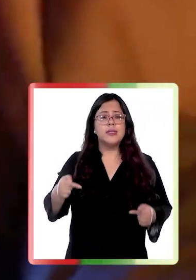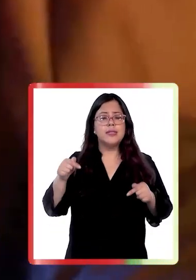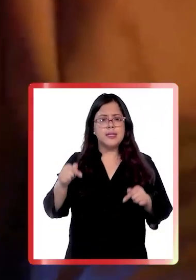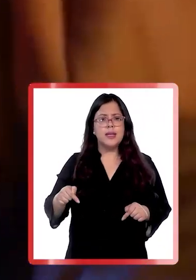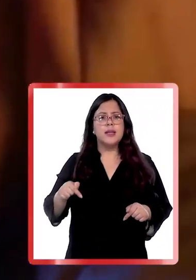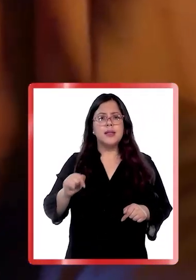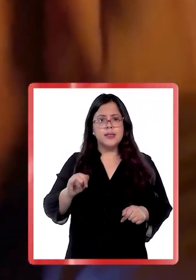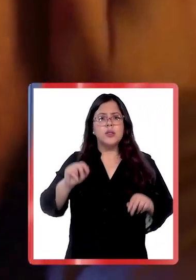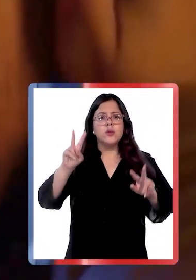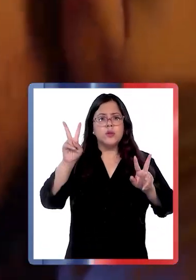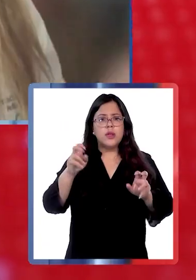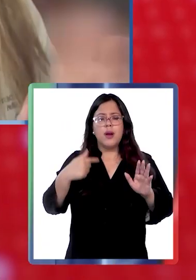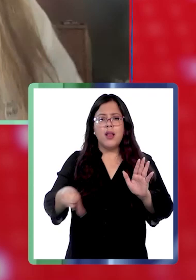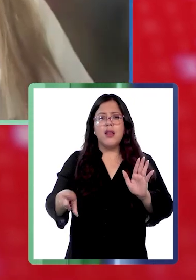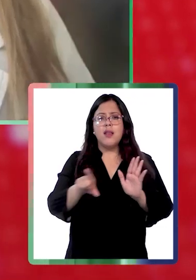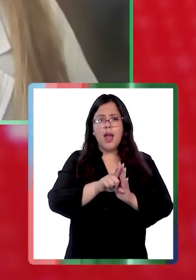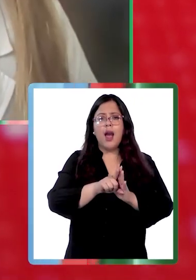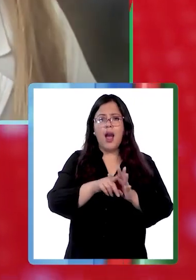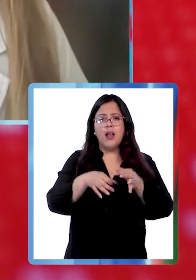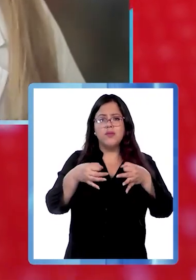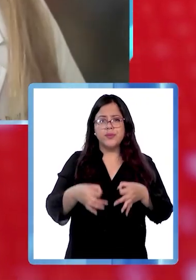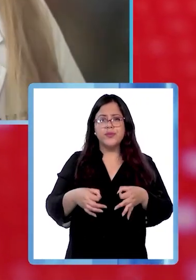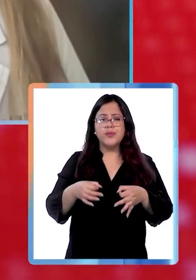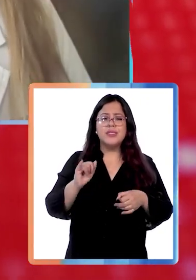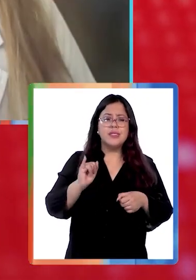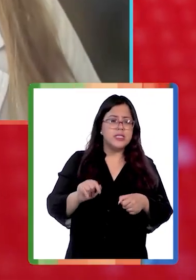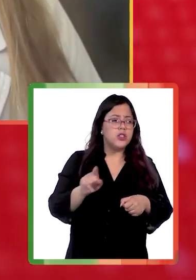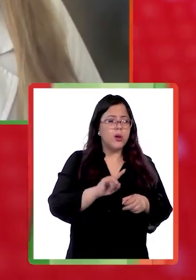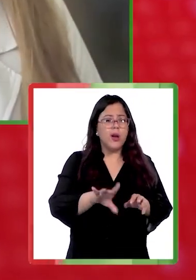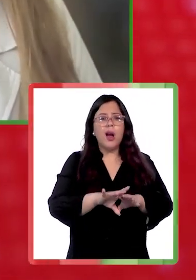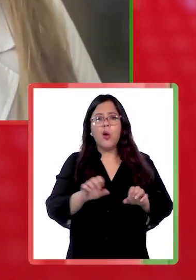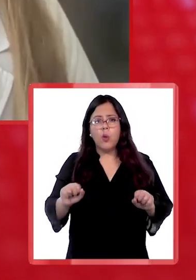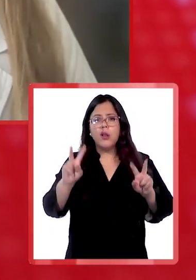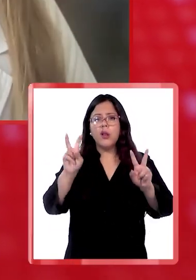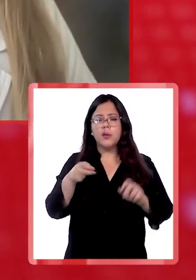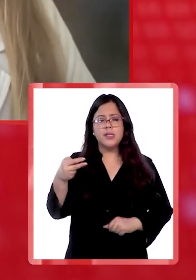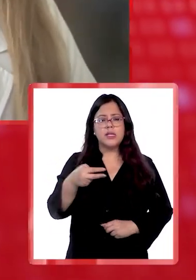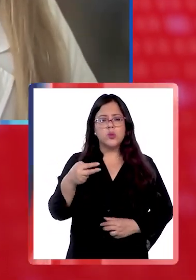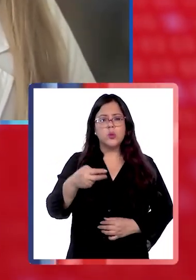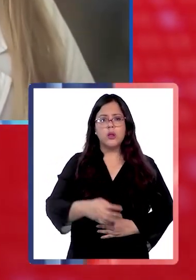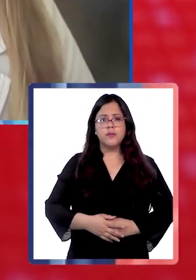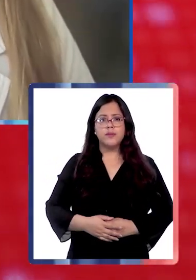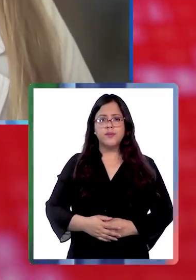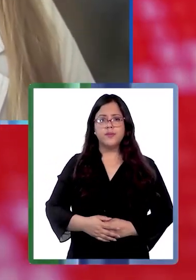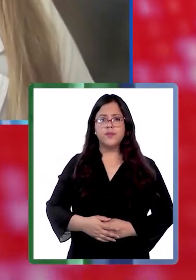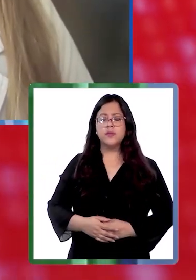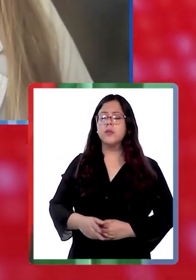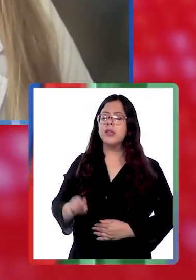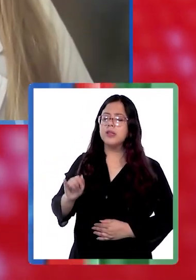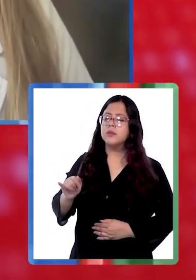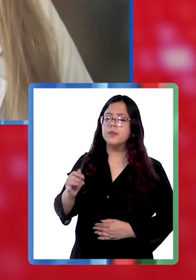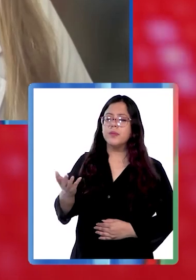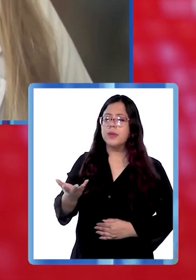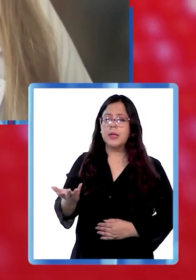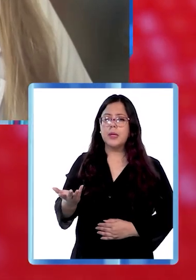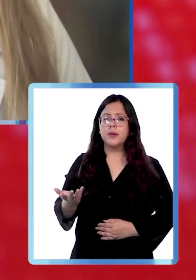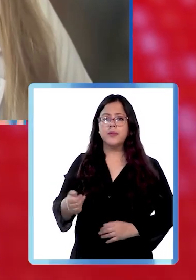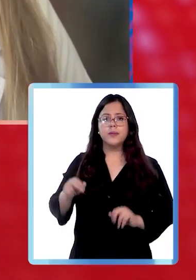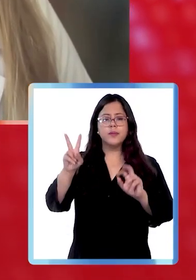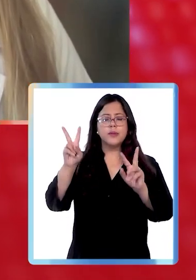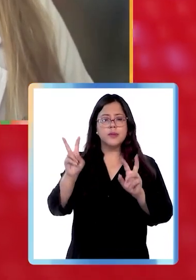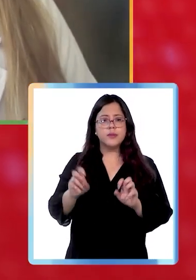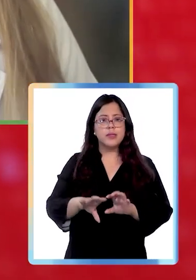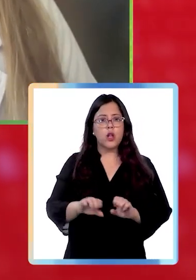tanto, ahí ya caemos en temas más legales en términos de si lo doy o no lo doy en el ámbito sexual. Sí, porque en el